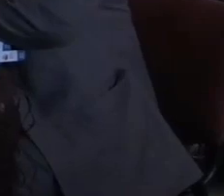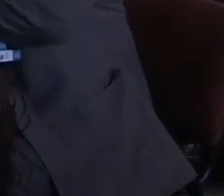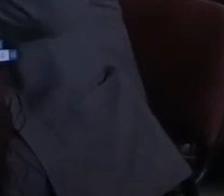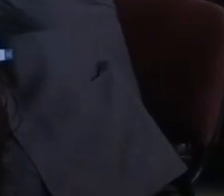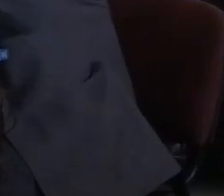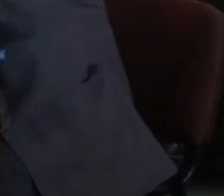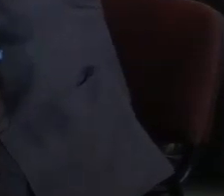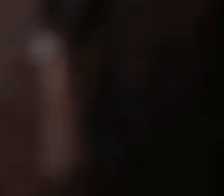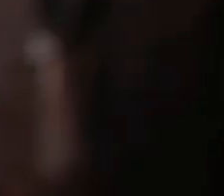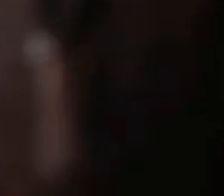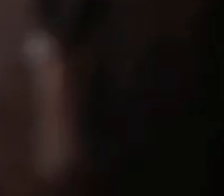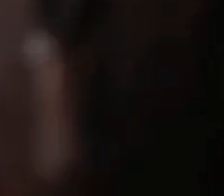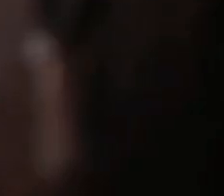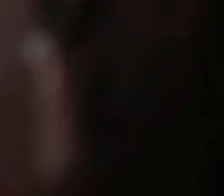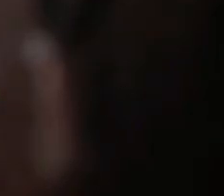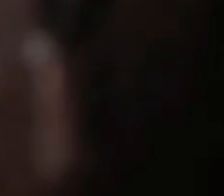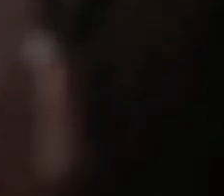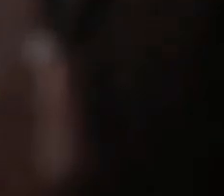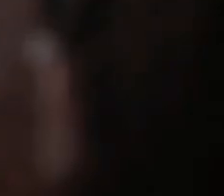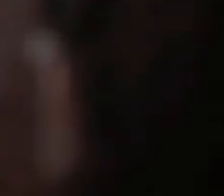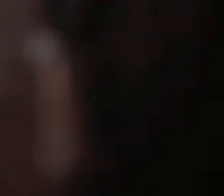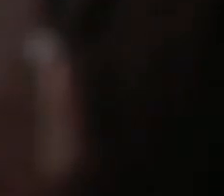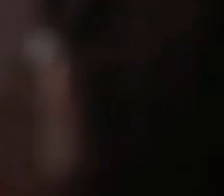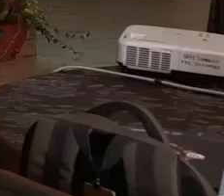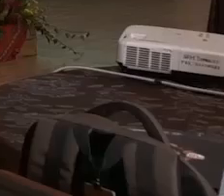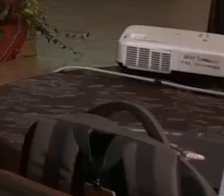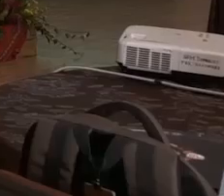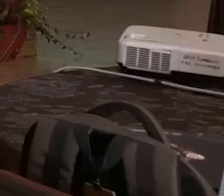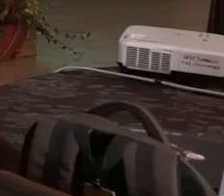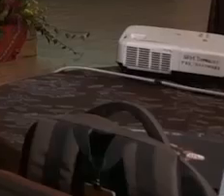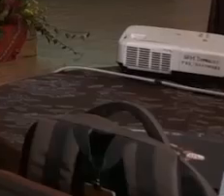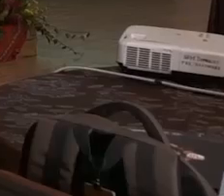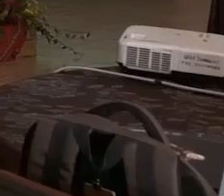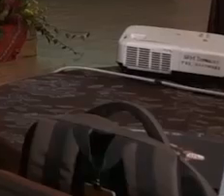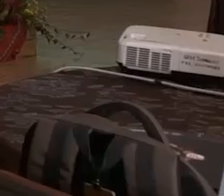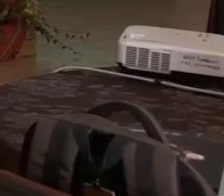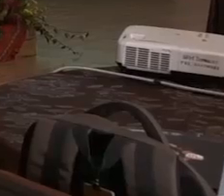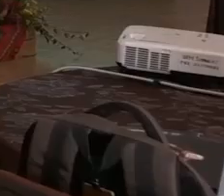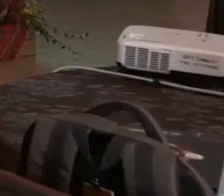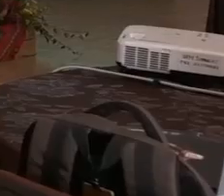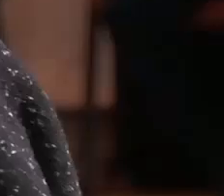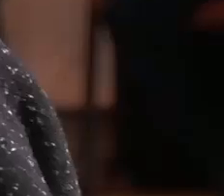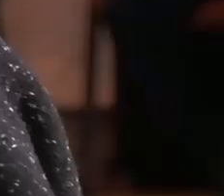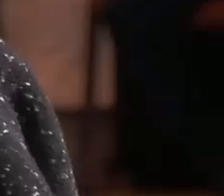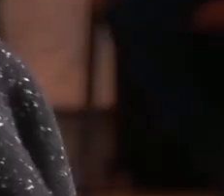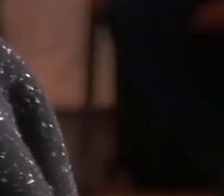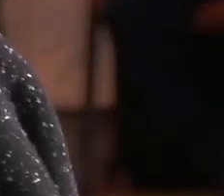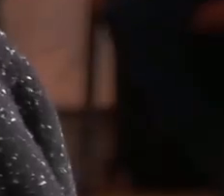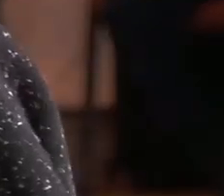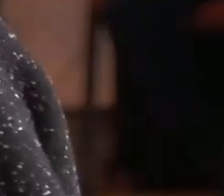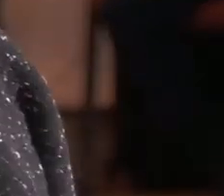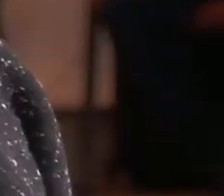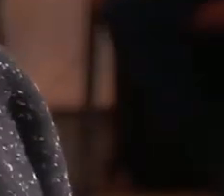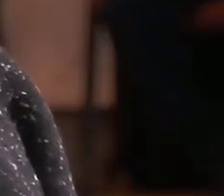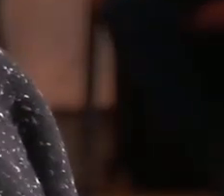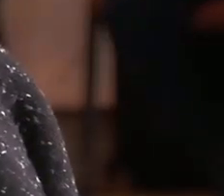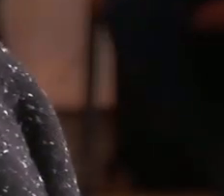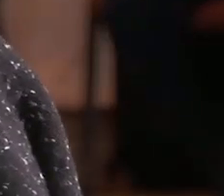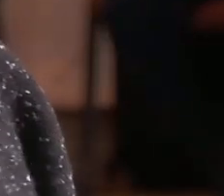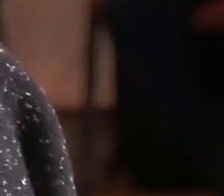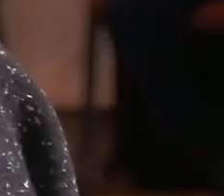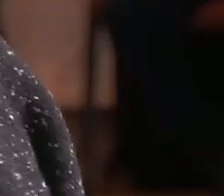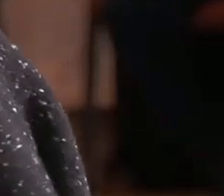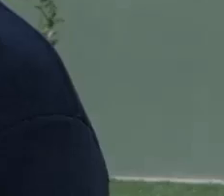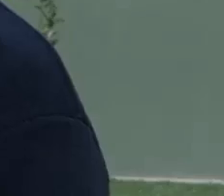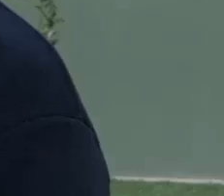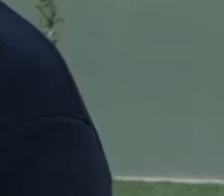se reunieron y debatieron las problemáticas mencionadas como base para el encuentro propiamente de ministros de educación. Y esperamos de